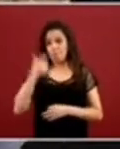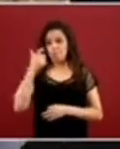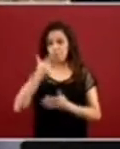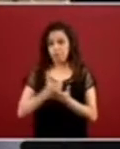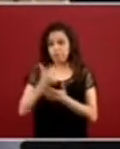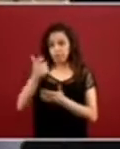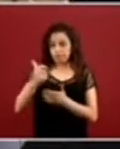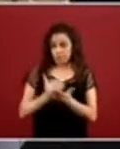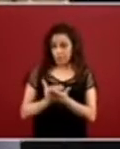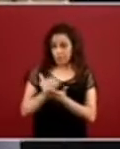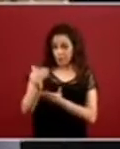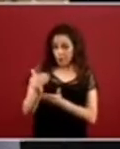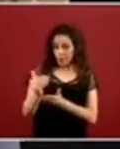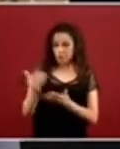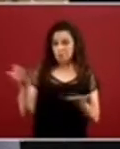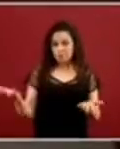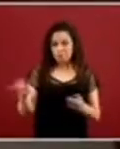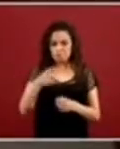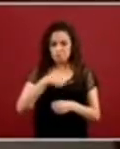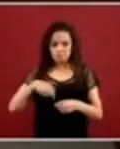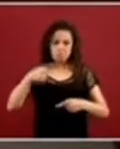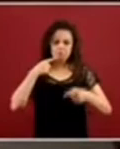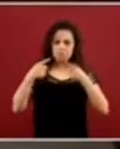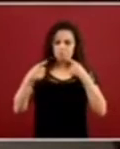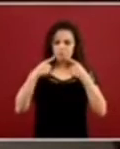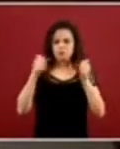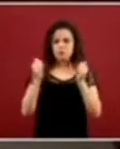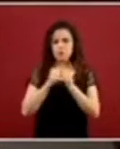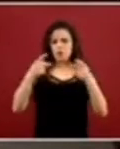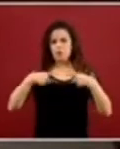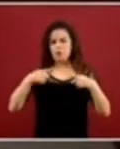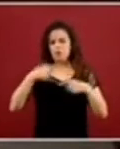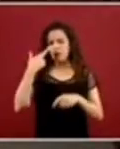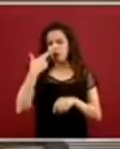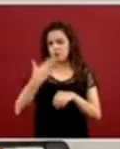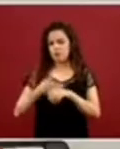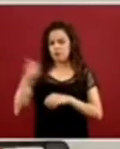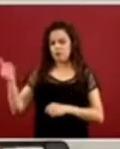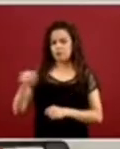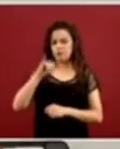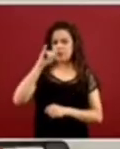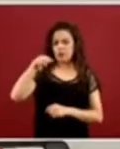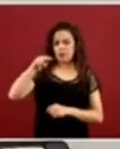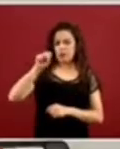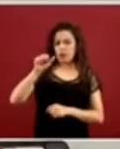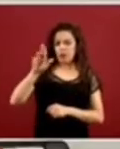conversado con los titulares del INSABI y del ISSSTE para saber qué van a